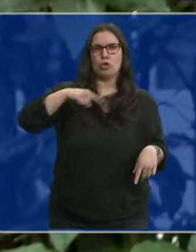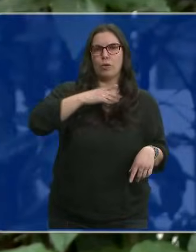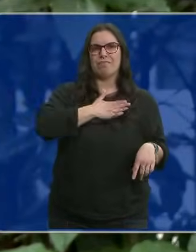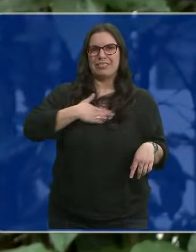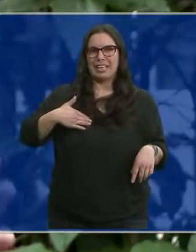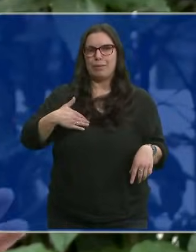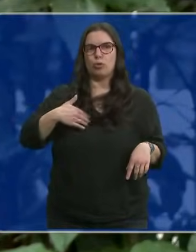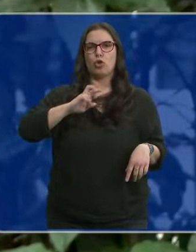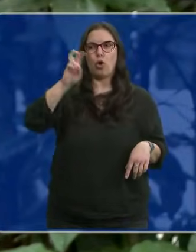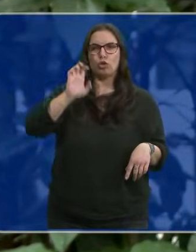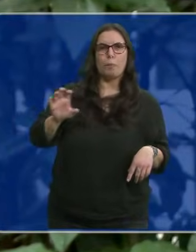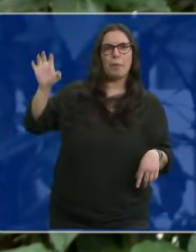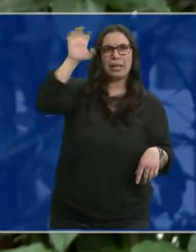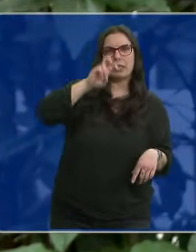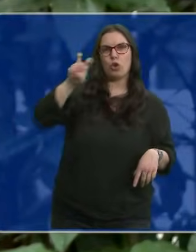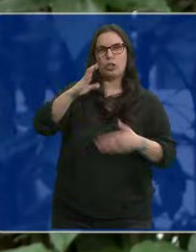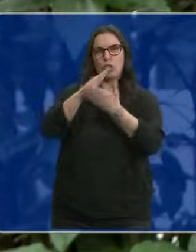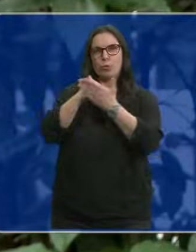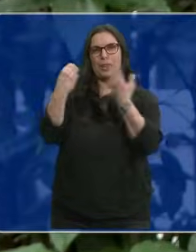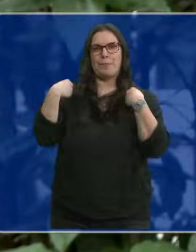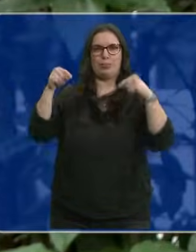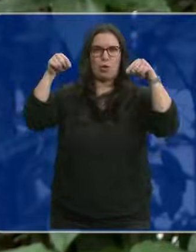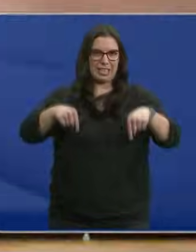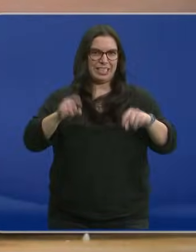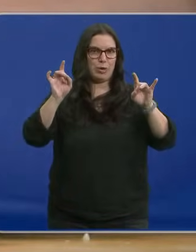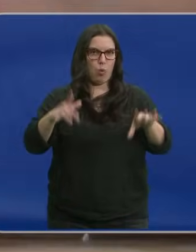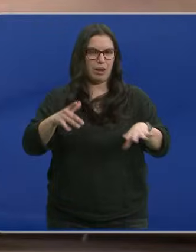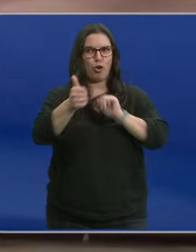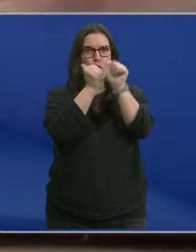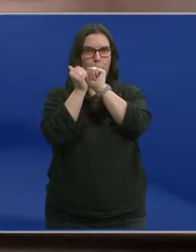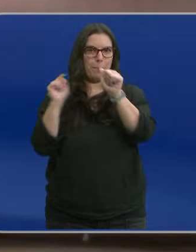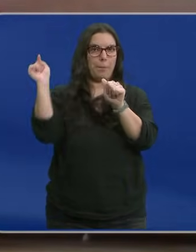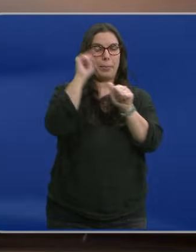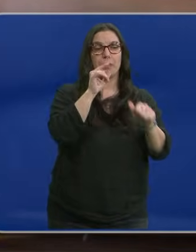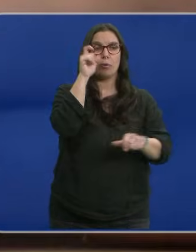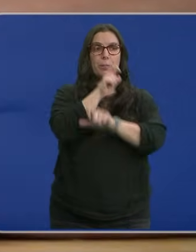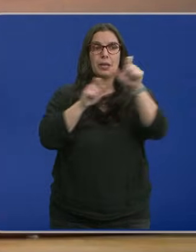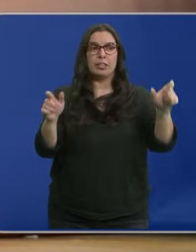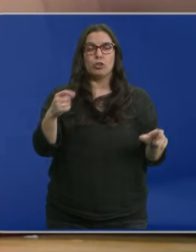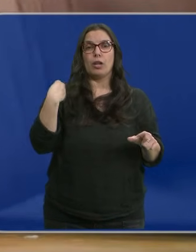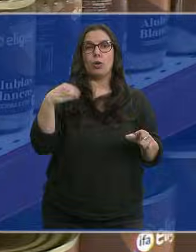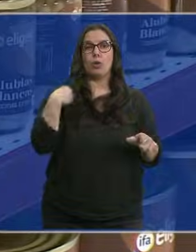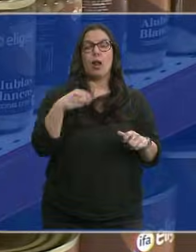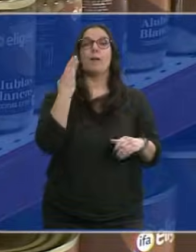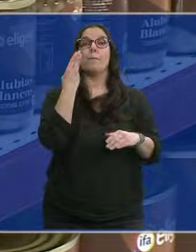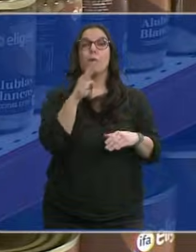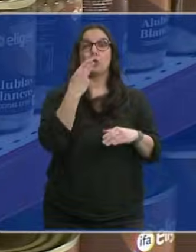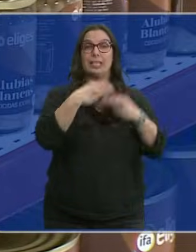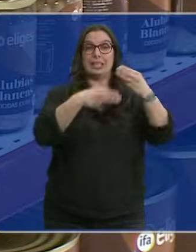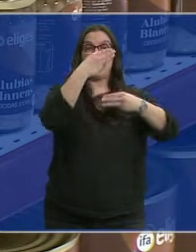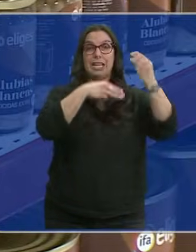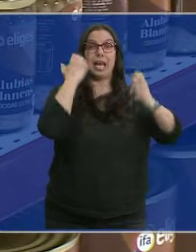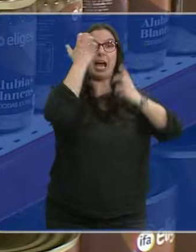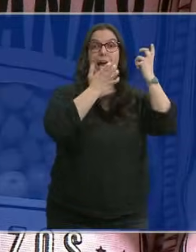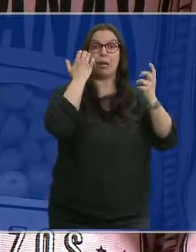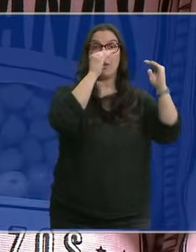que en otros países, en otras comunidades, sea así como es acá. Porque mientras cada vez más gente reduce la proteína animal, las legumbres se